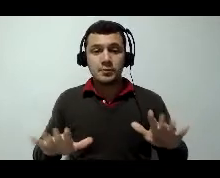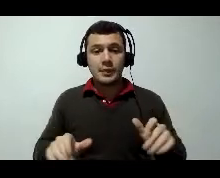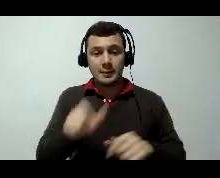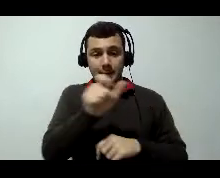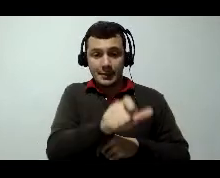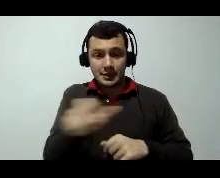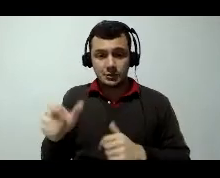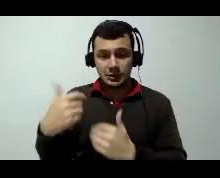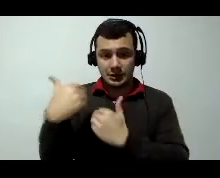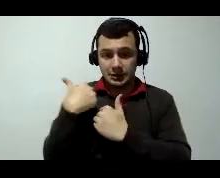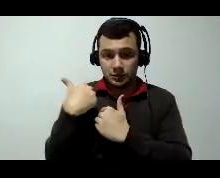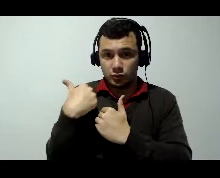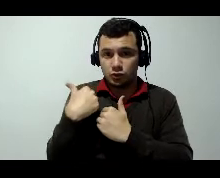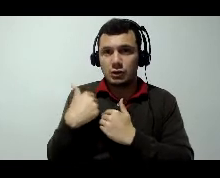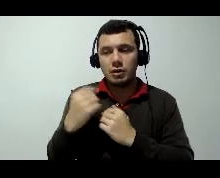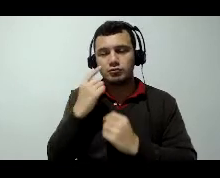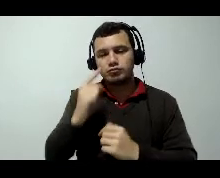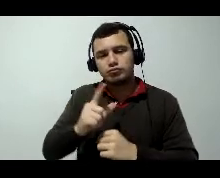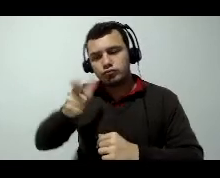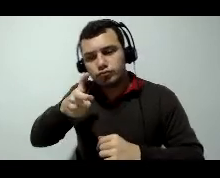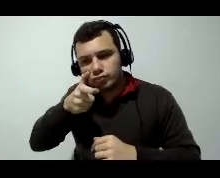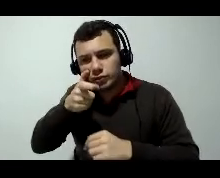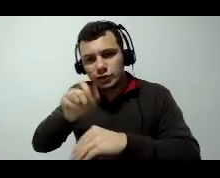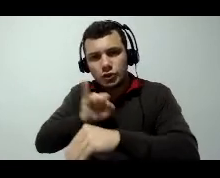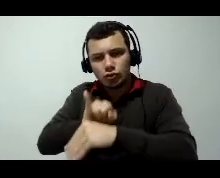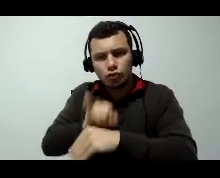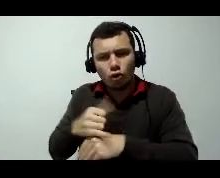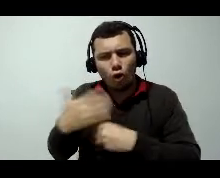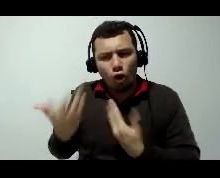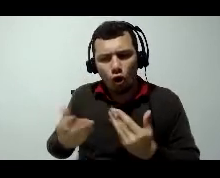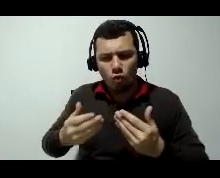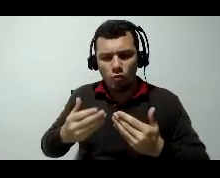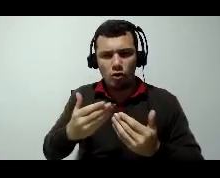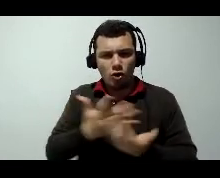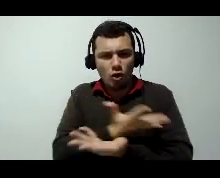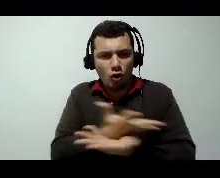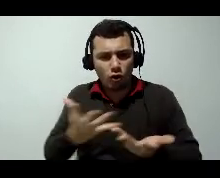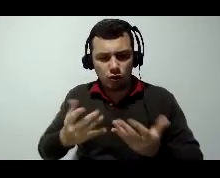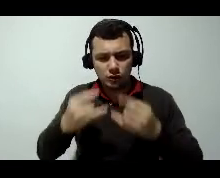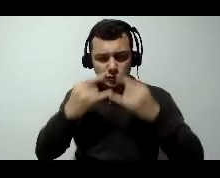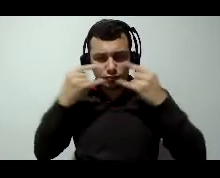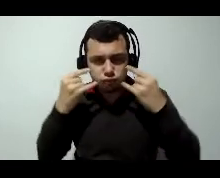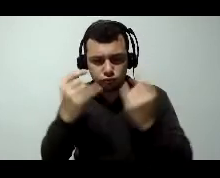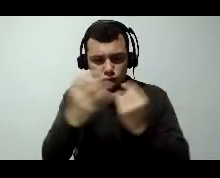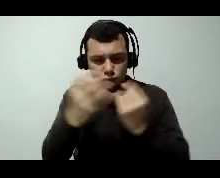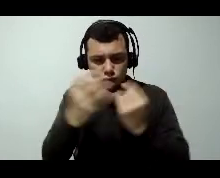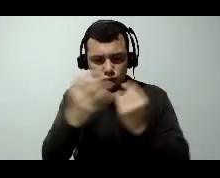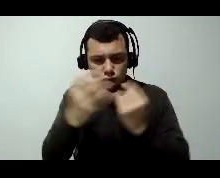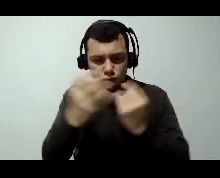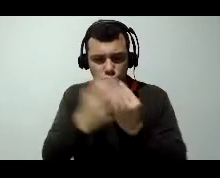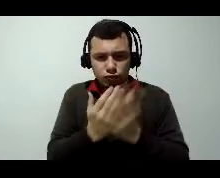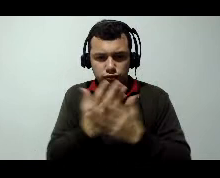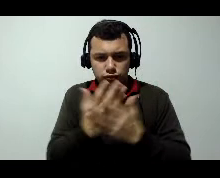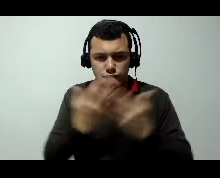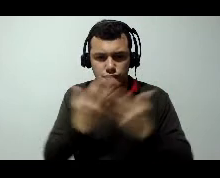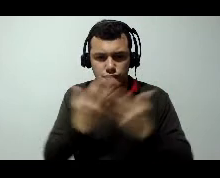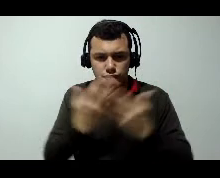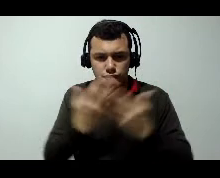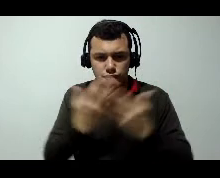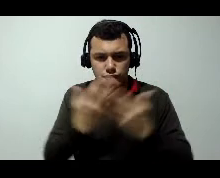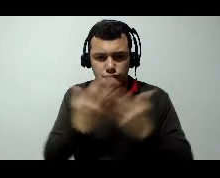mí como institución. Venga, usted cada cuánto está entregando los elementos de protección personal, a quién se los entregó, son de